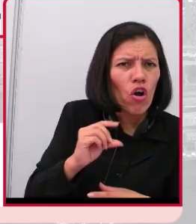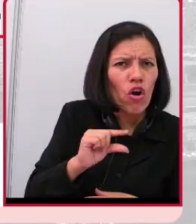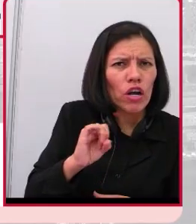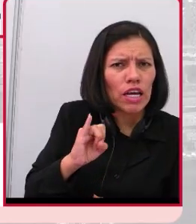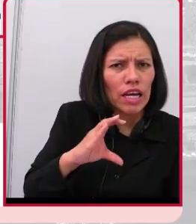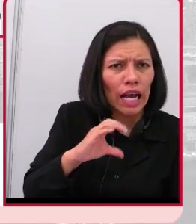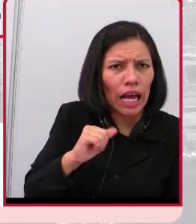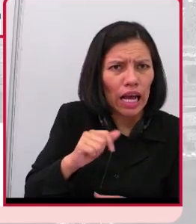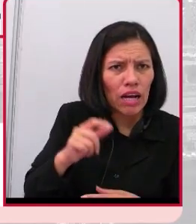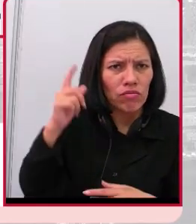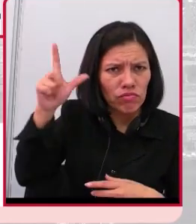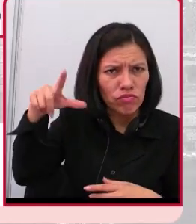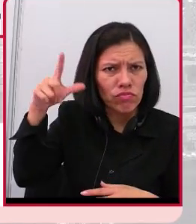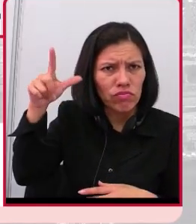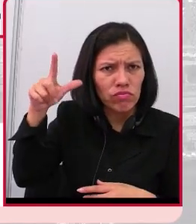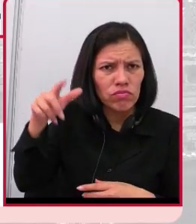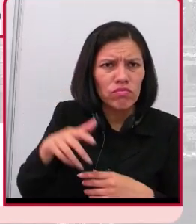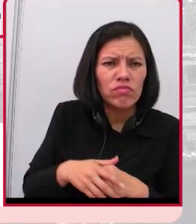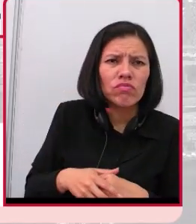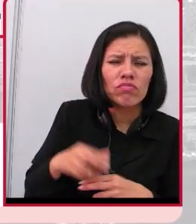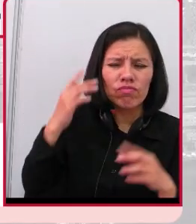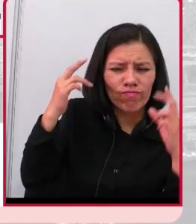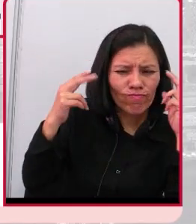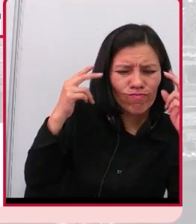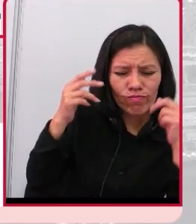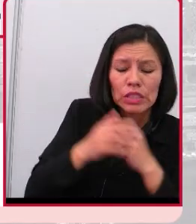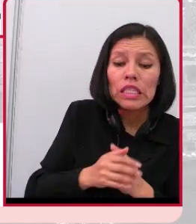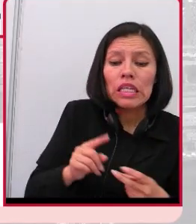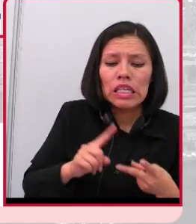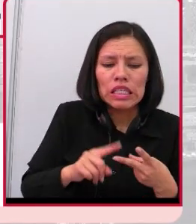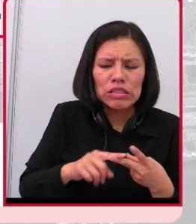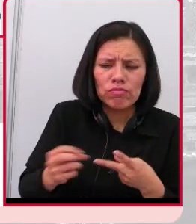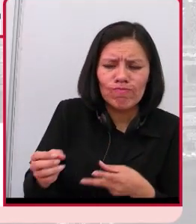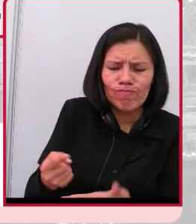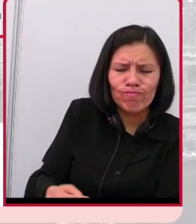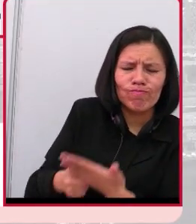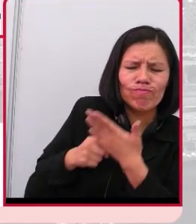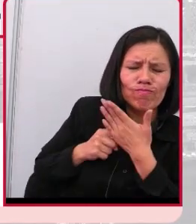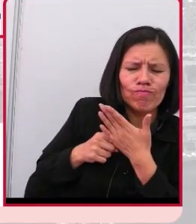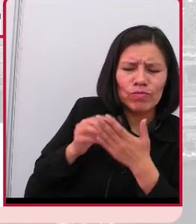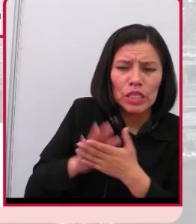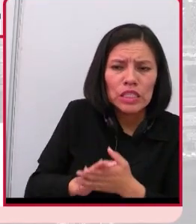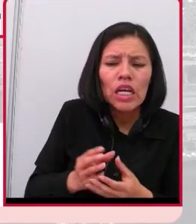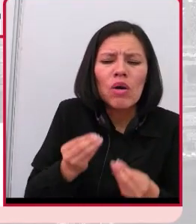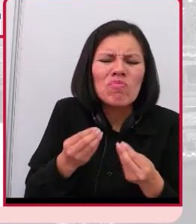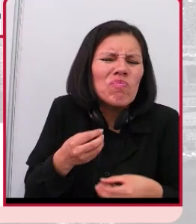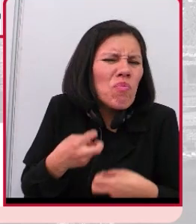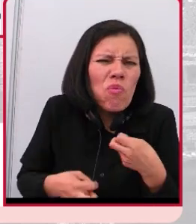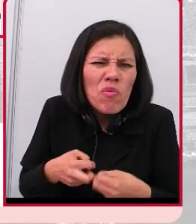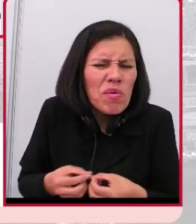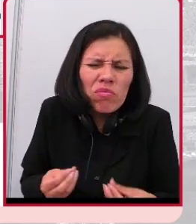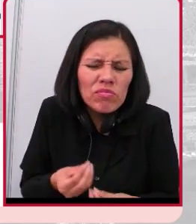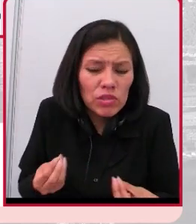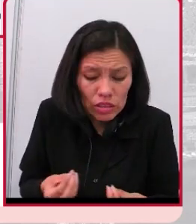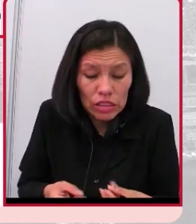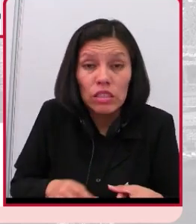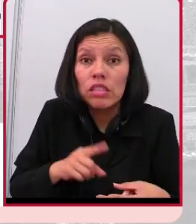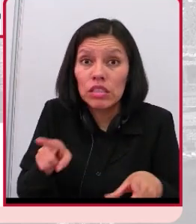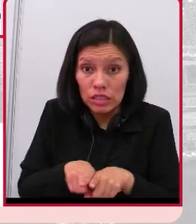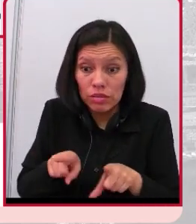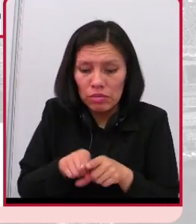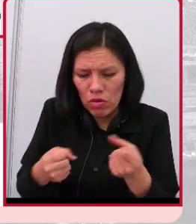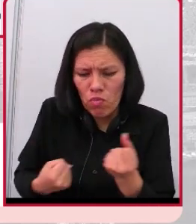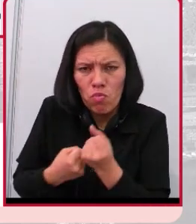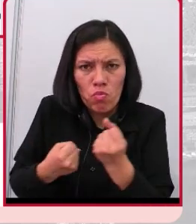indicando a veces alguna justificación del por qué el problema sucedió, o a veces aportando con ideas de cómo está el mineral que